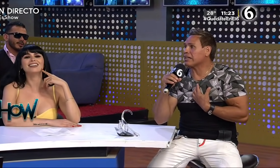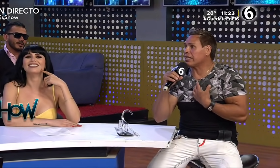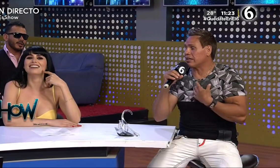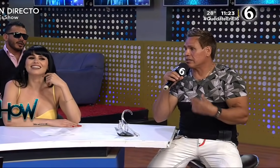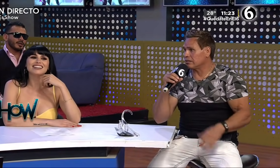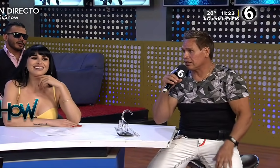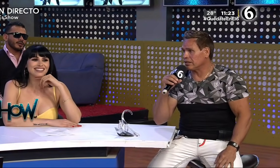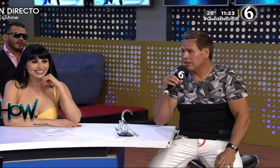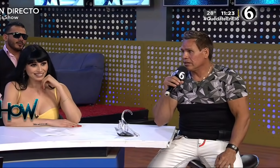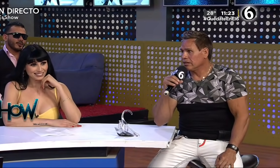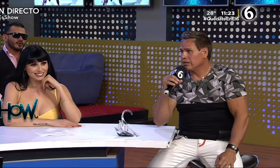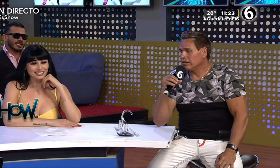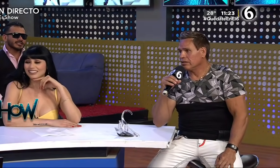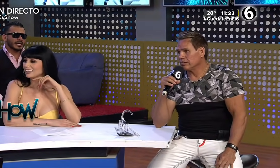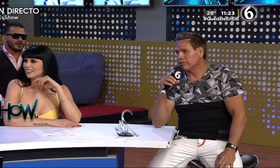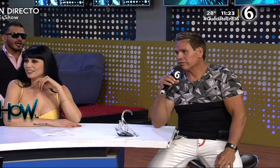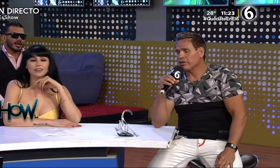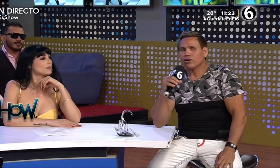mi carácter.